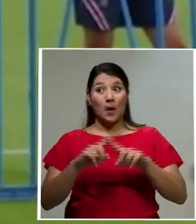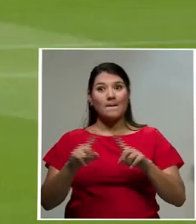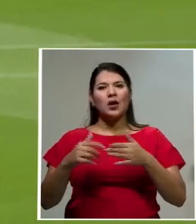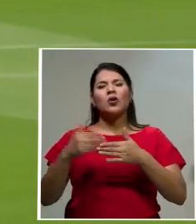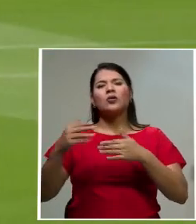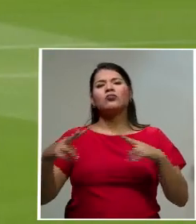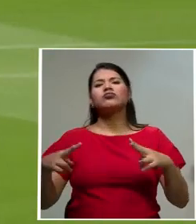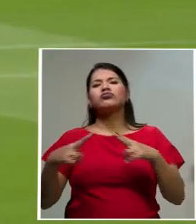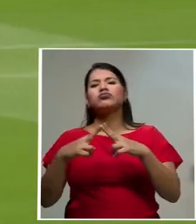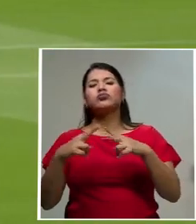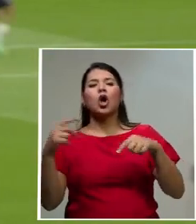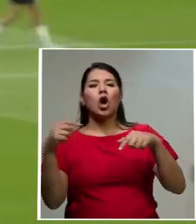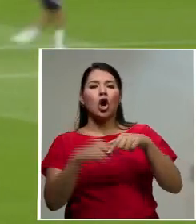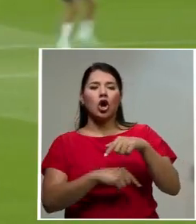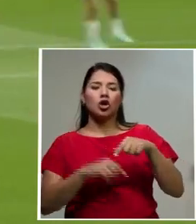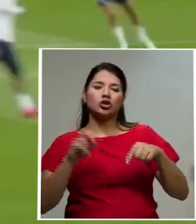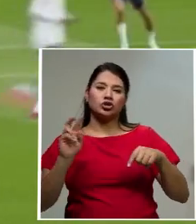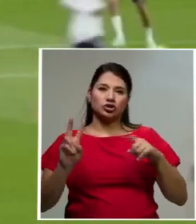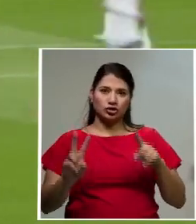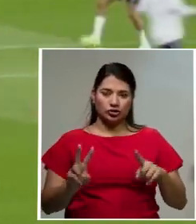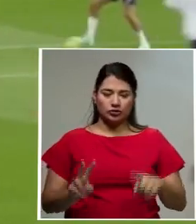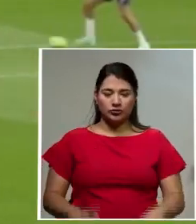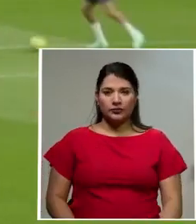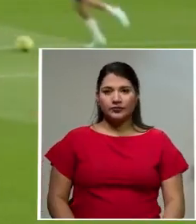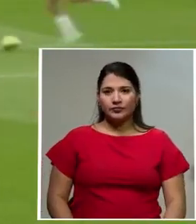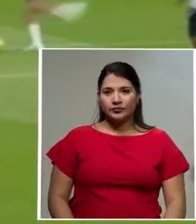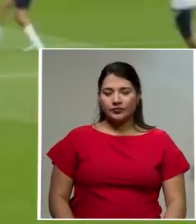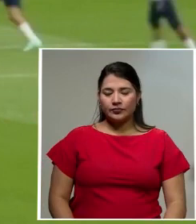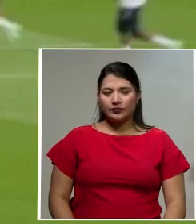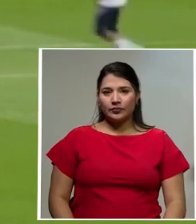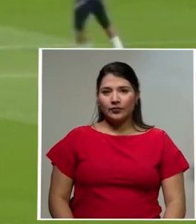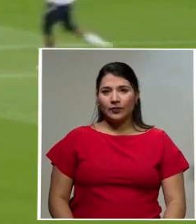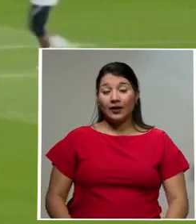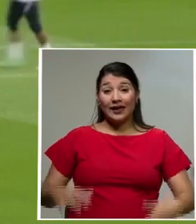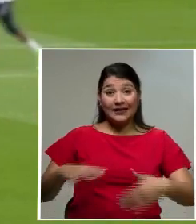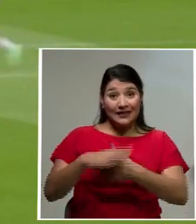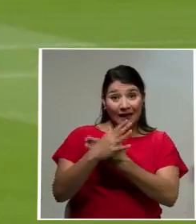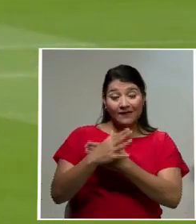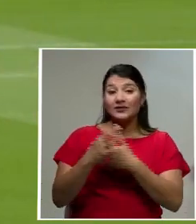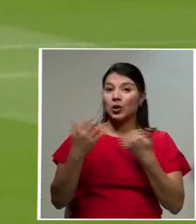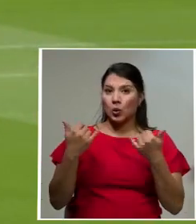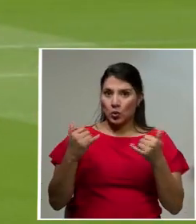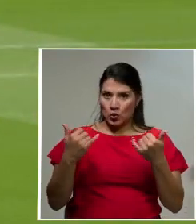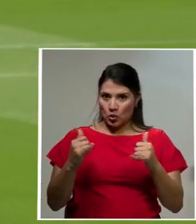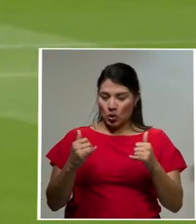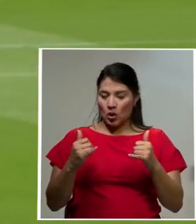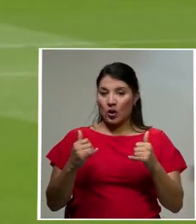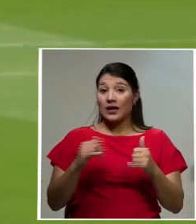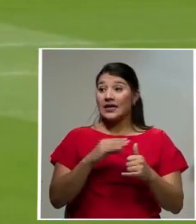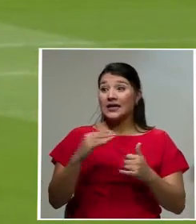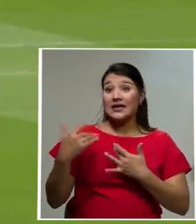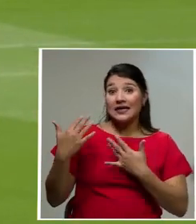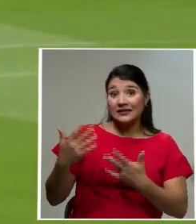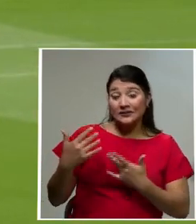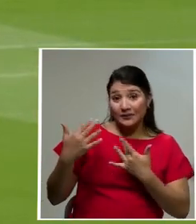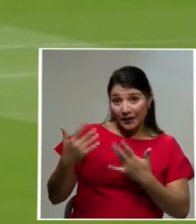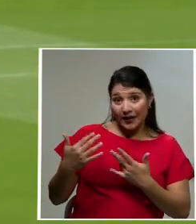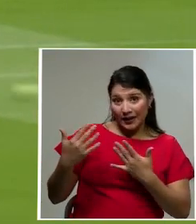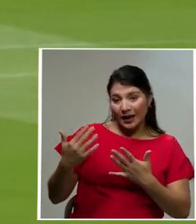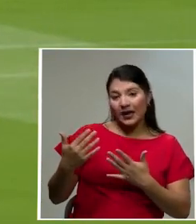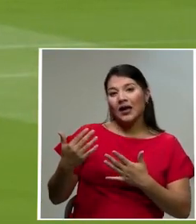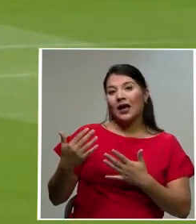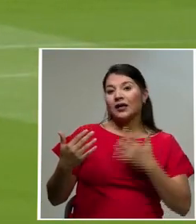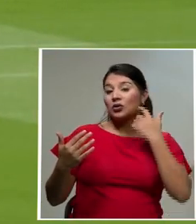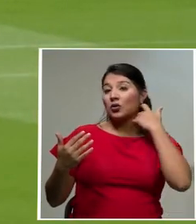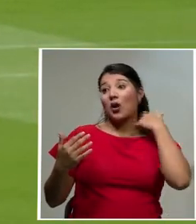con tanto de Hakimi y del argentino Mauro Icardi. Keylor Navas fue titular, a la espera de que Donnarumma esté disponible y que el